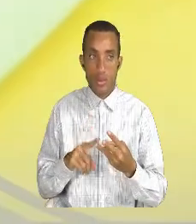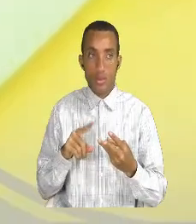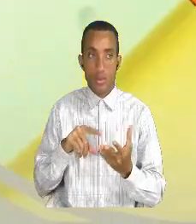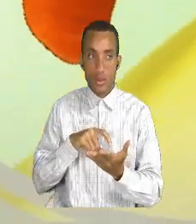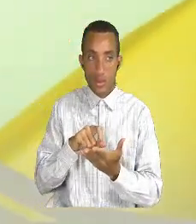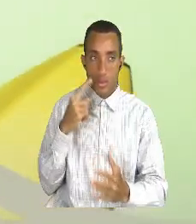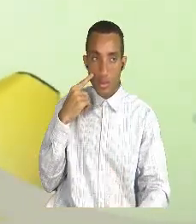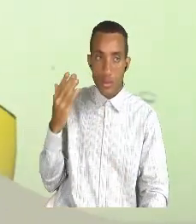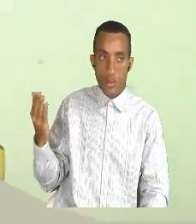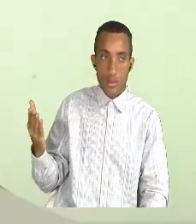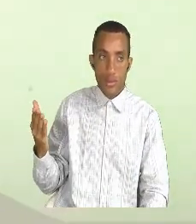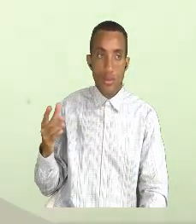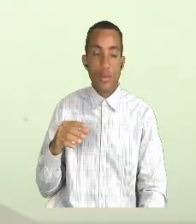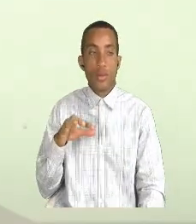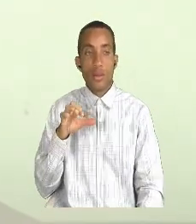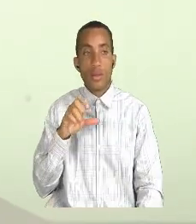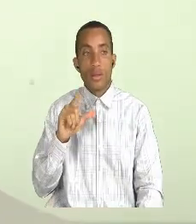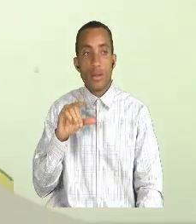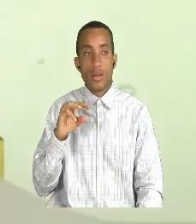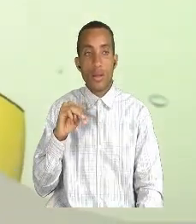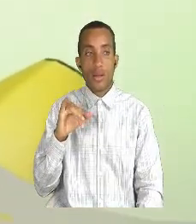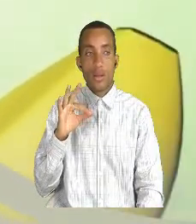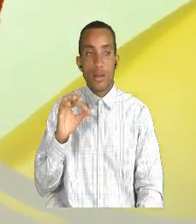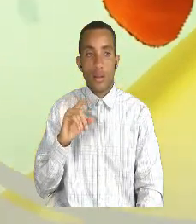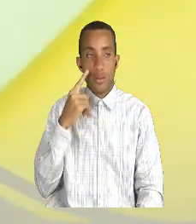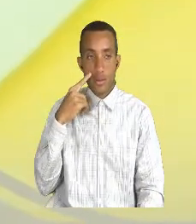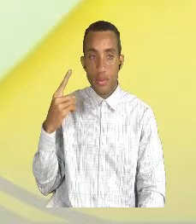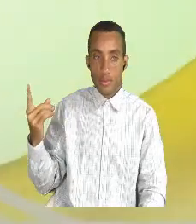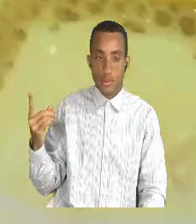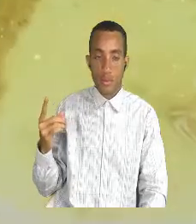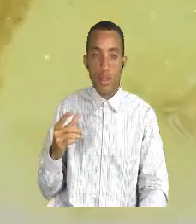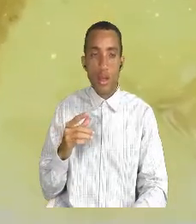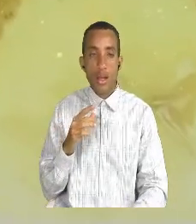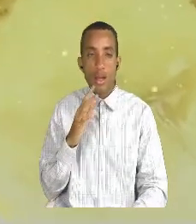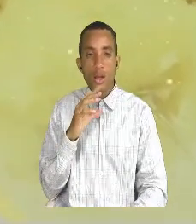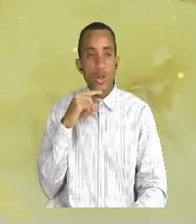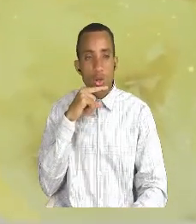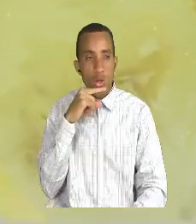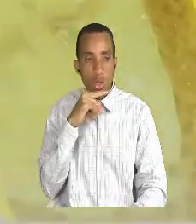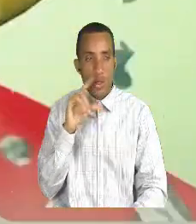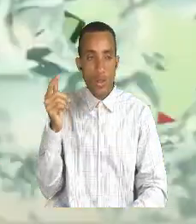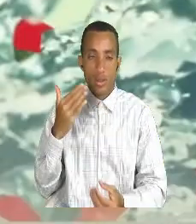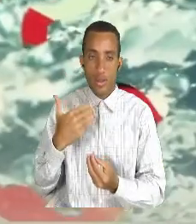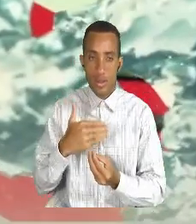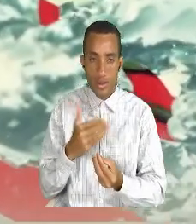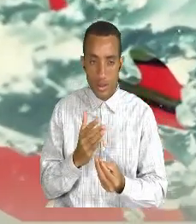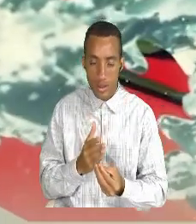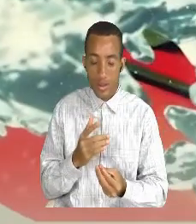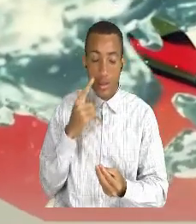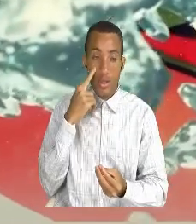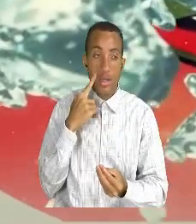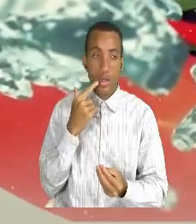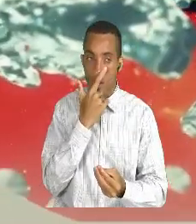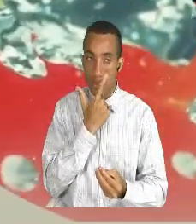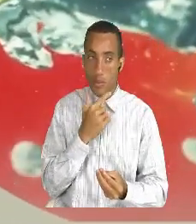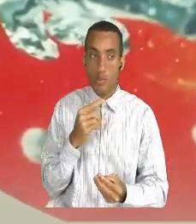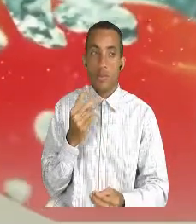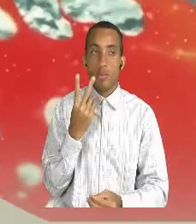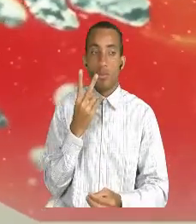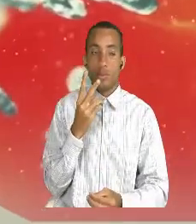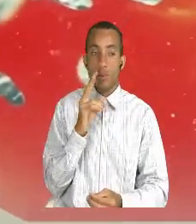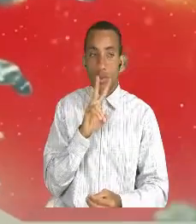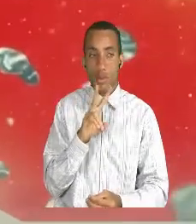mejillones, 2 palmitos de mar, 100 gramos de pimentón, 100 gramos de cebolla, 220 gramos de arroz precocido,